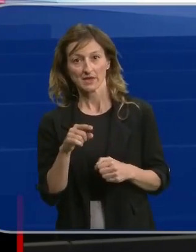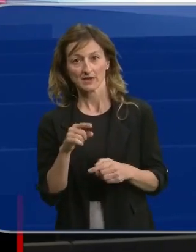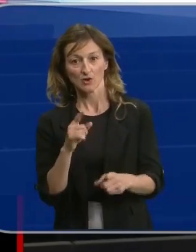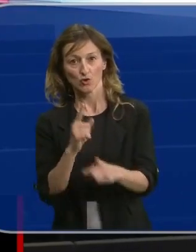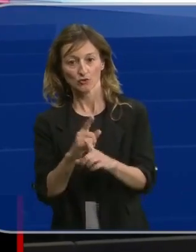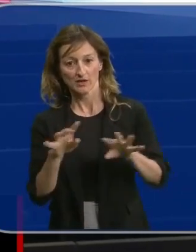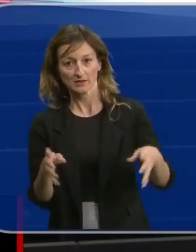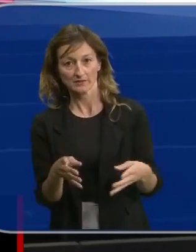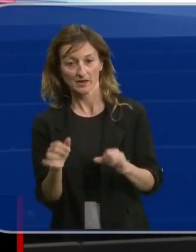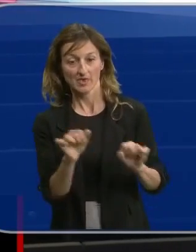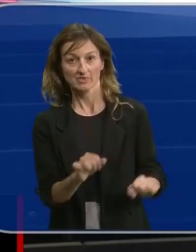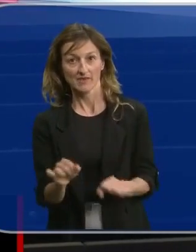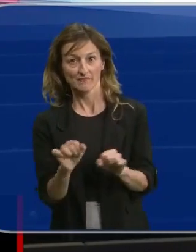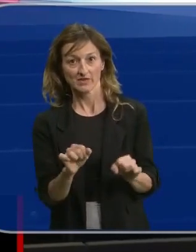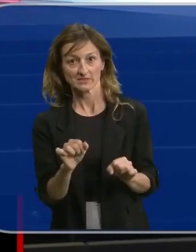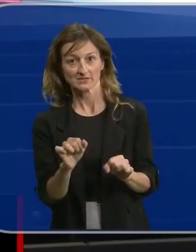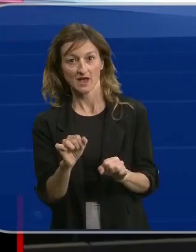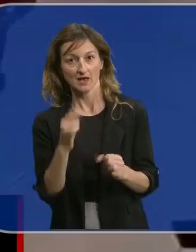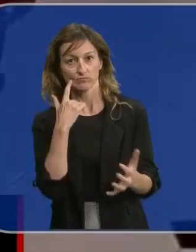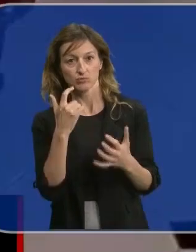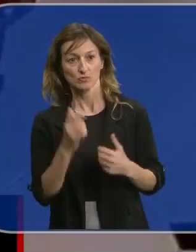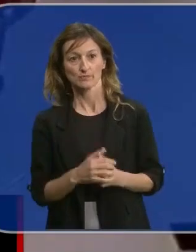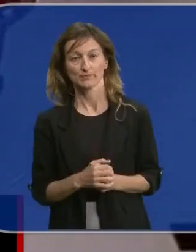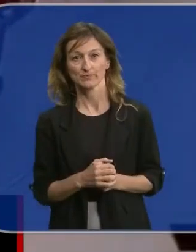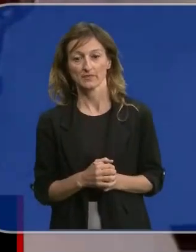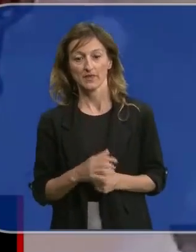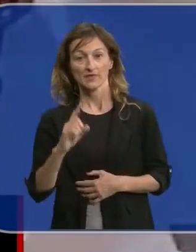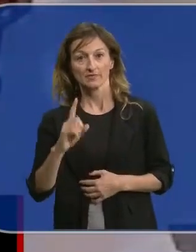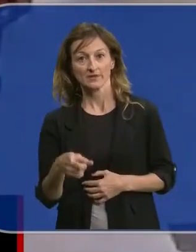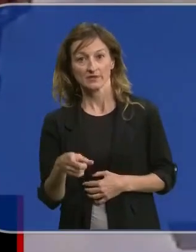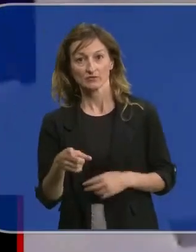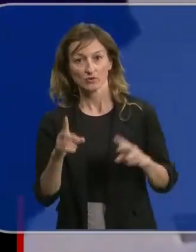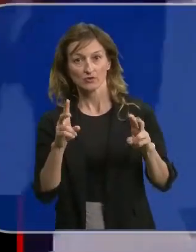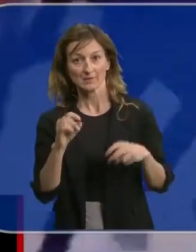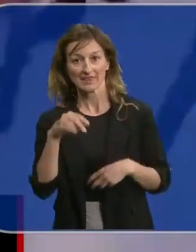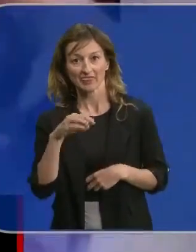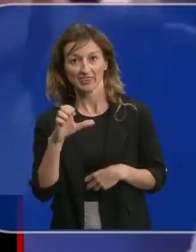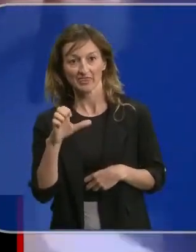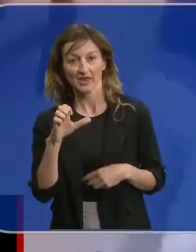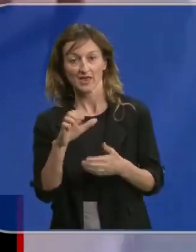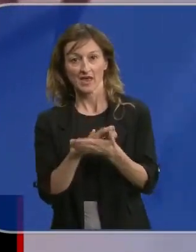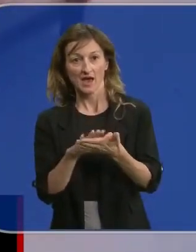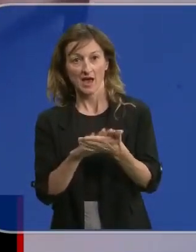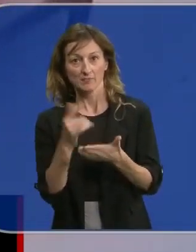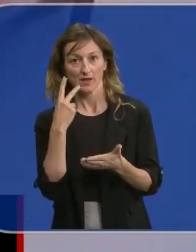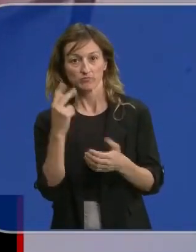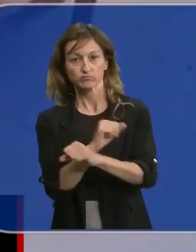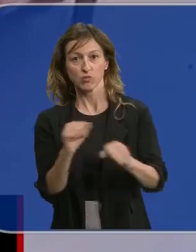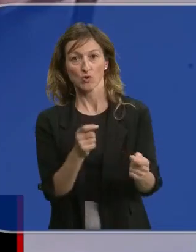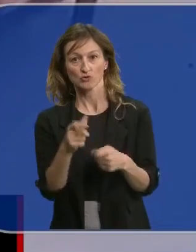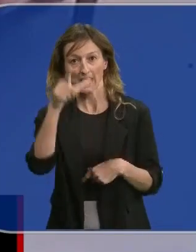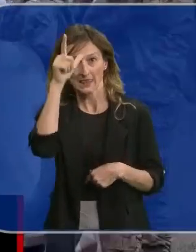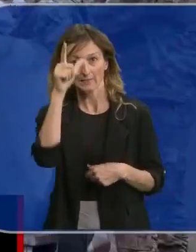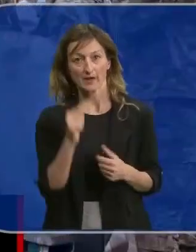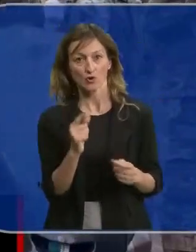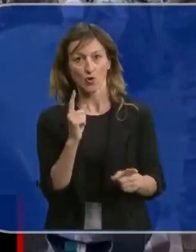acabe teniendo un impacto en la defensa es cada vez más notable es el director de operaciones del incibe que ha hablado de estas explosiones controladas en el